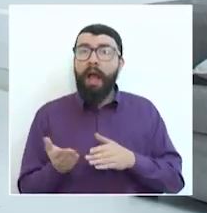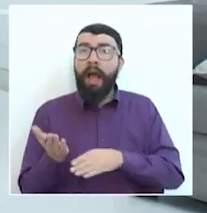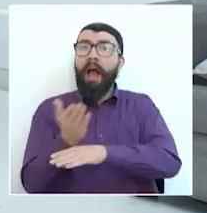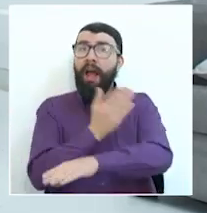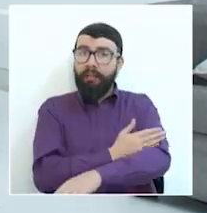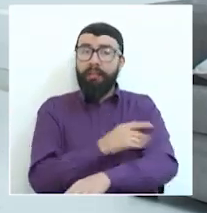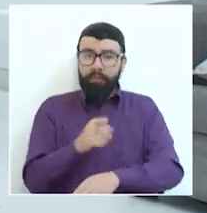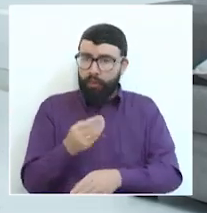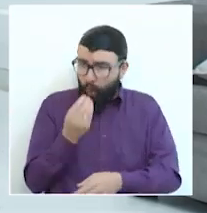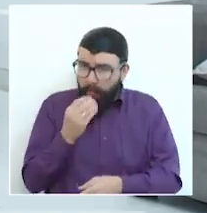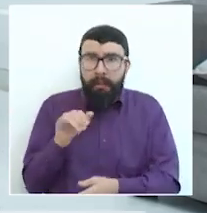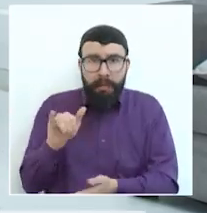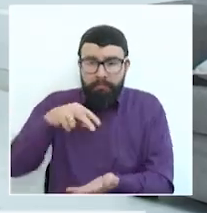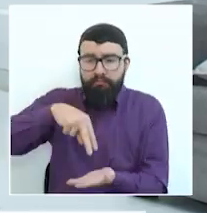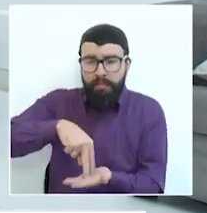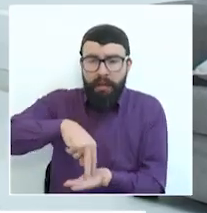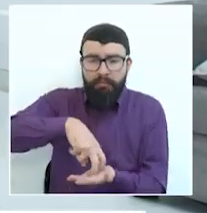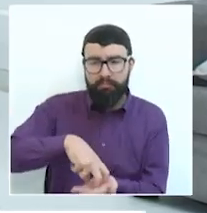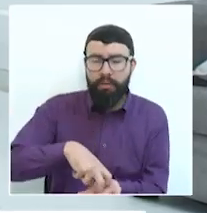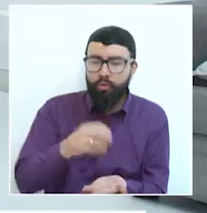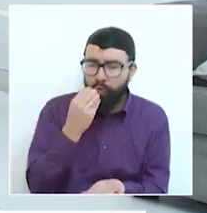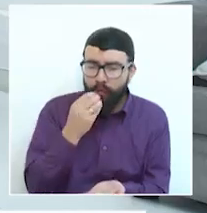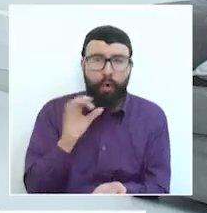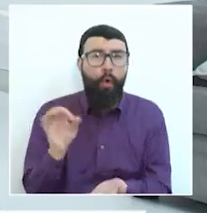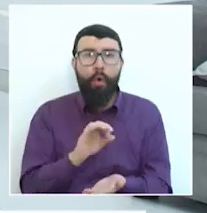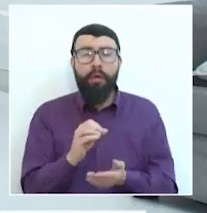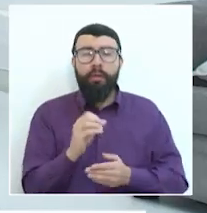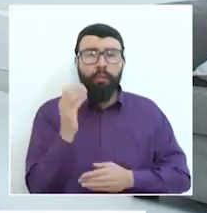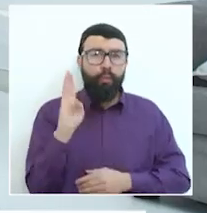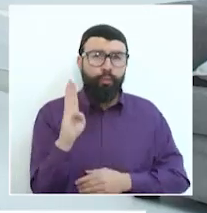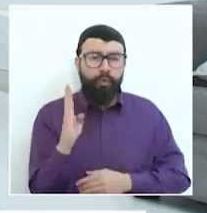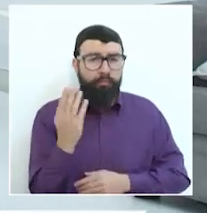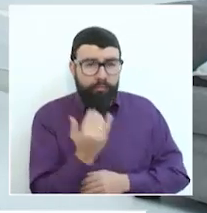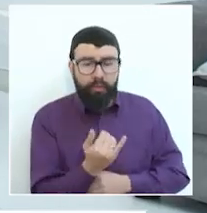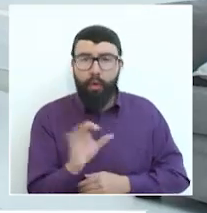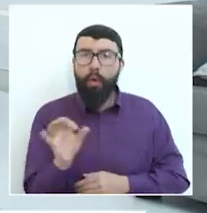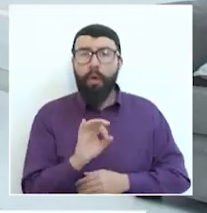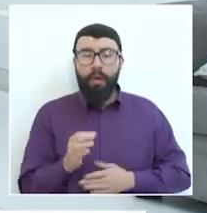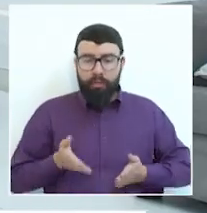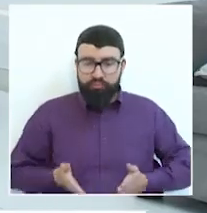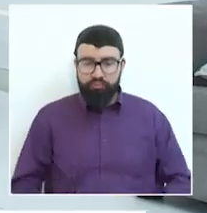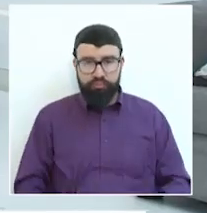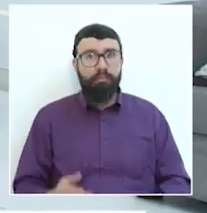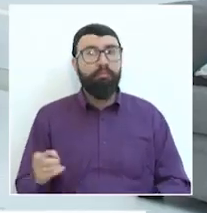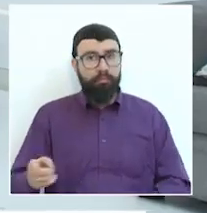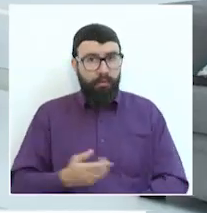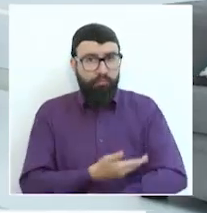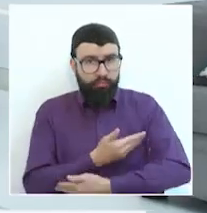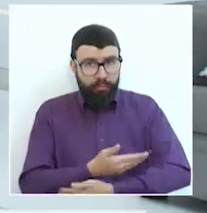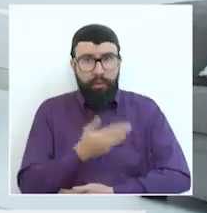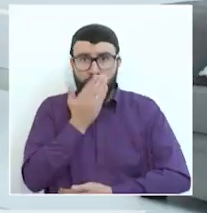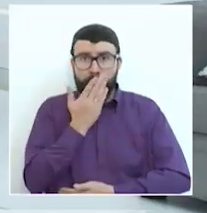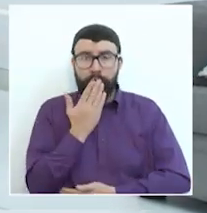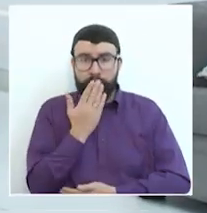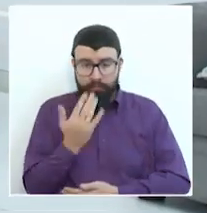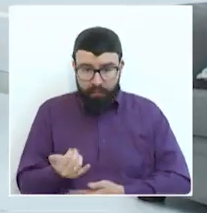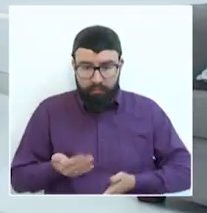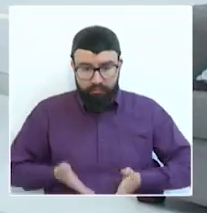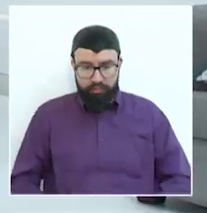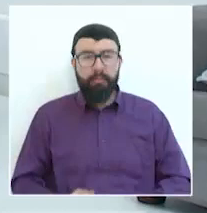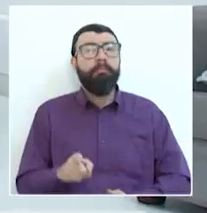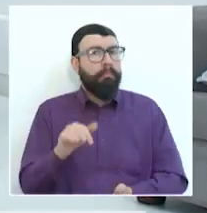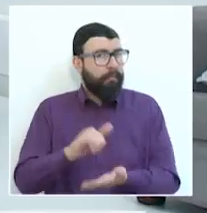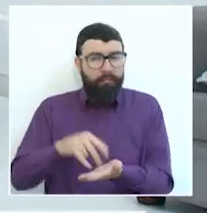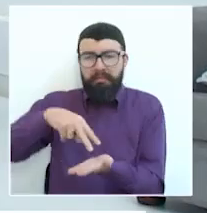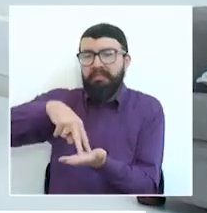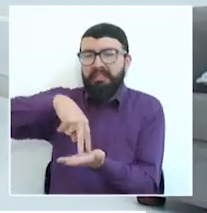posición de descanso. Y en India para ir al baño. Exactamente, en la China. Los partos en los Asia. Indígenas, sí. Exacto. Entonces debemos de acostumbrarnos